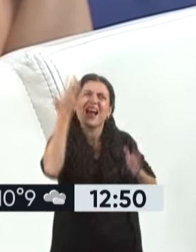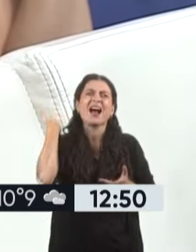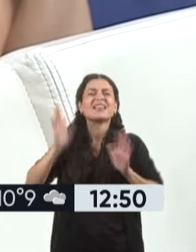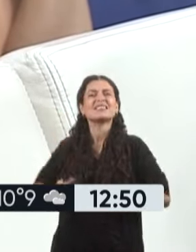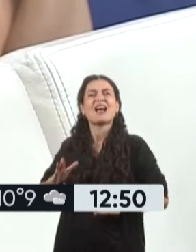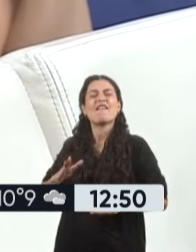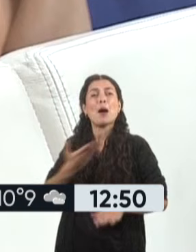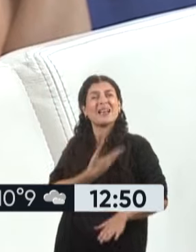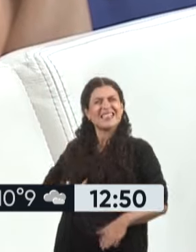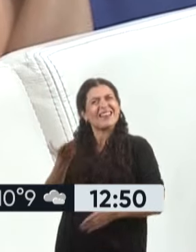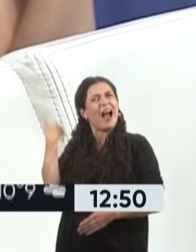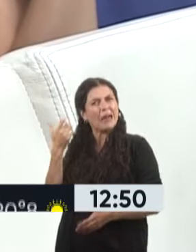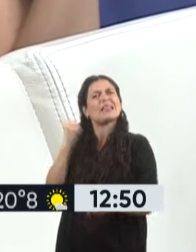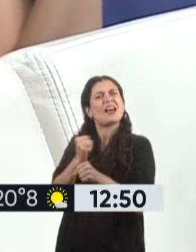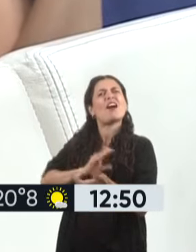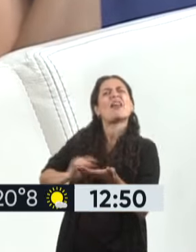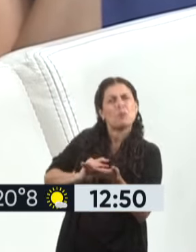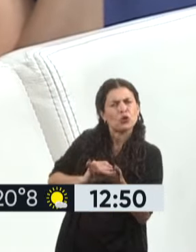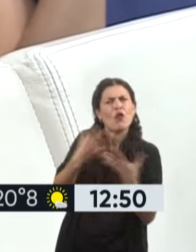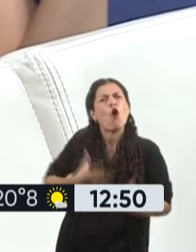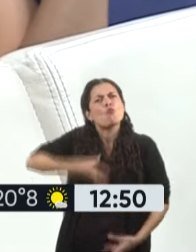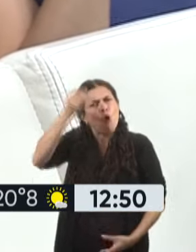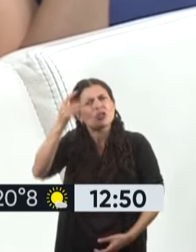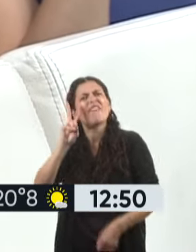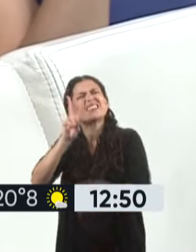Ponzi en 2 oportunidades.